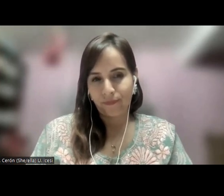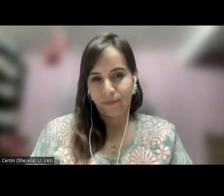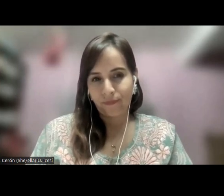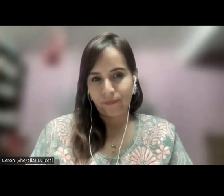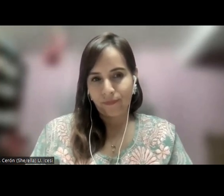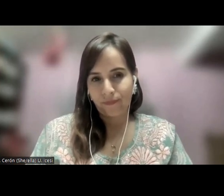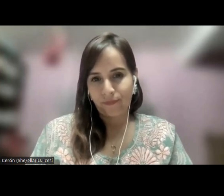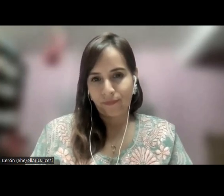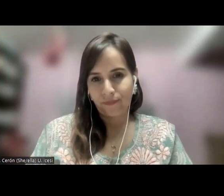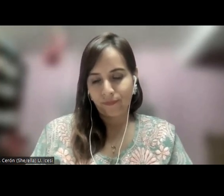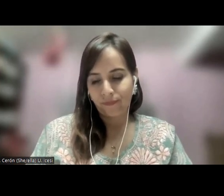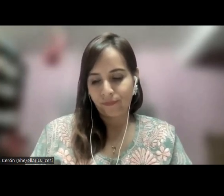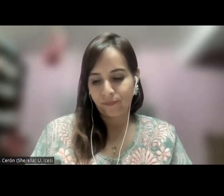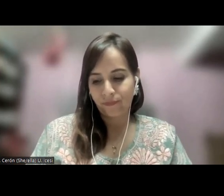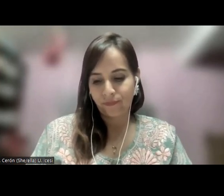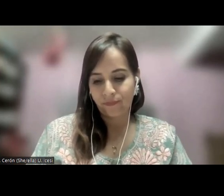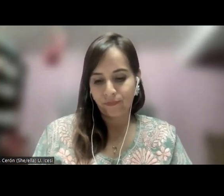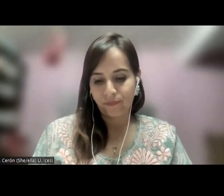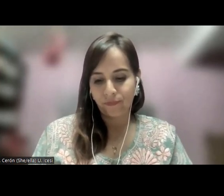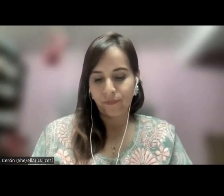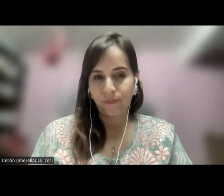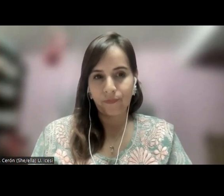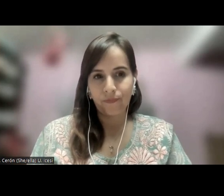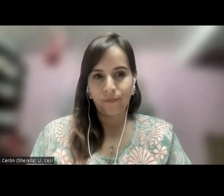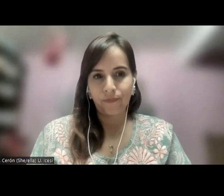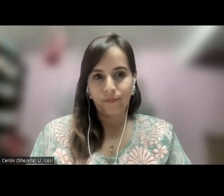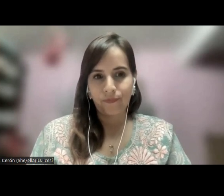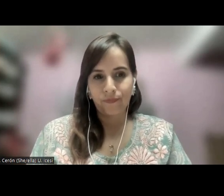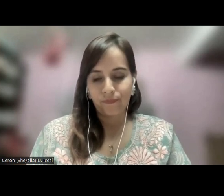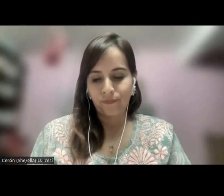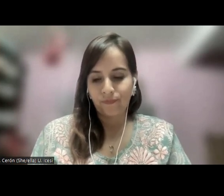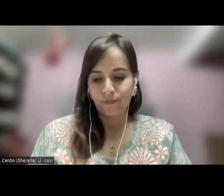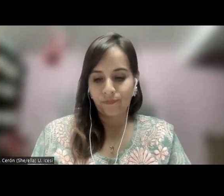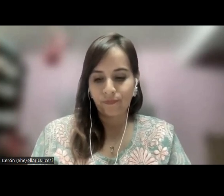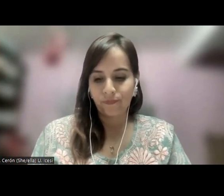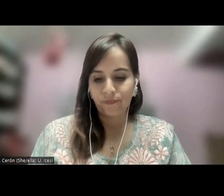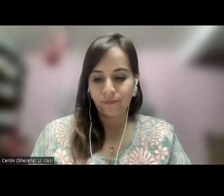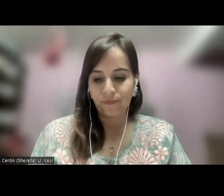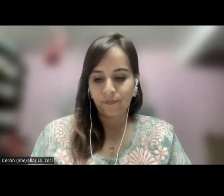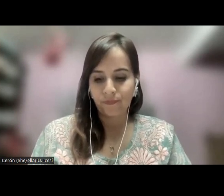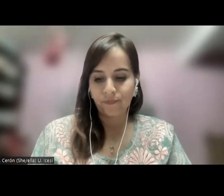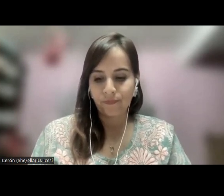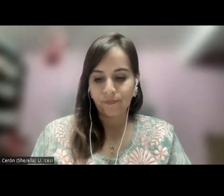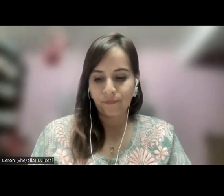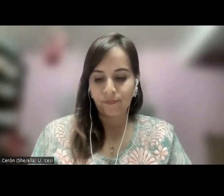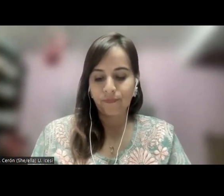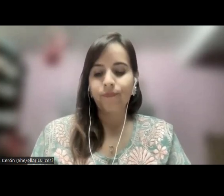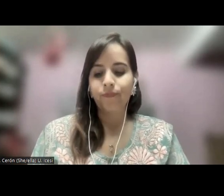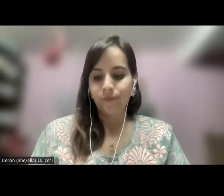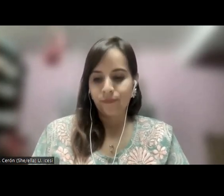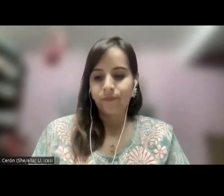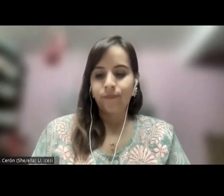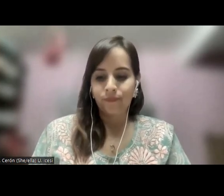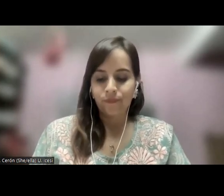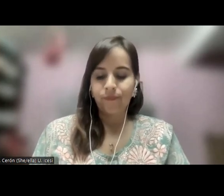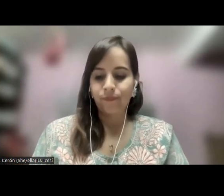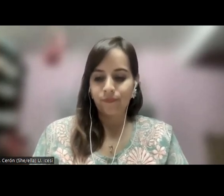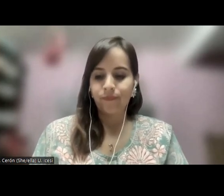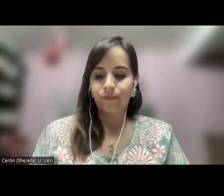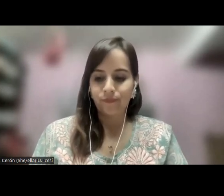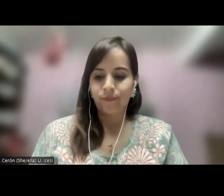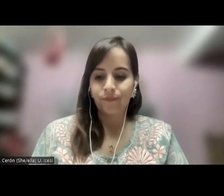los comedores comunitarios hacen unos procesos fundamentales y es en